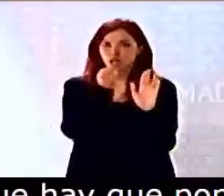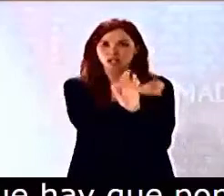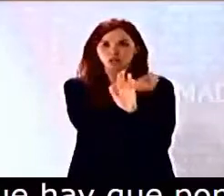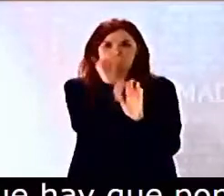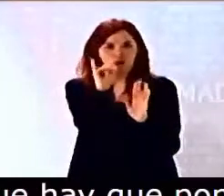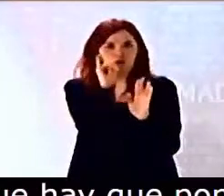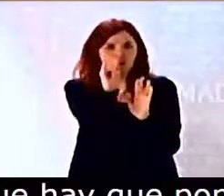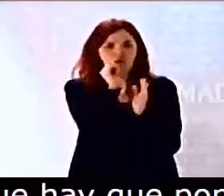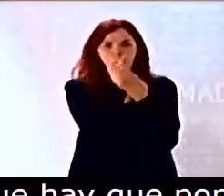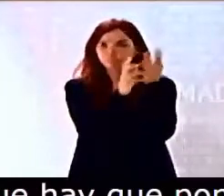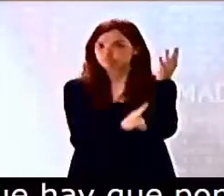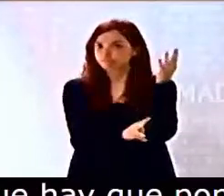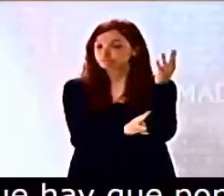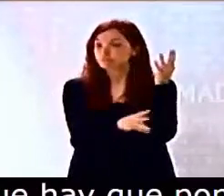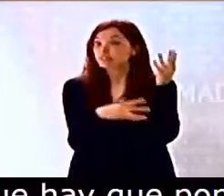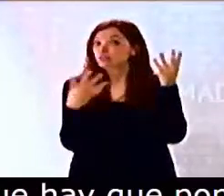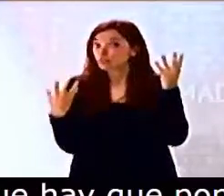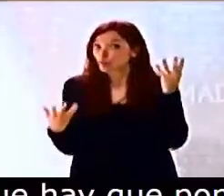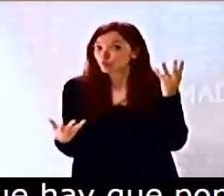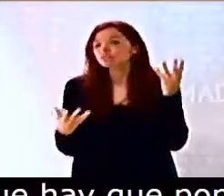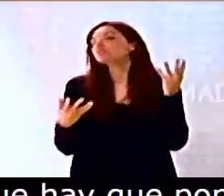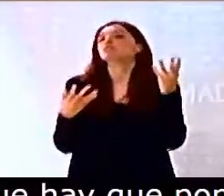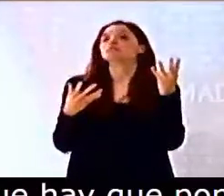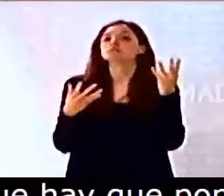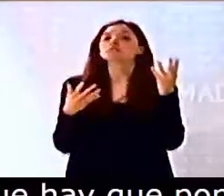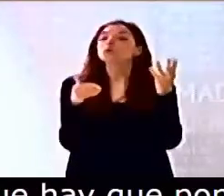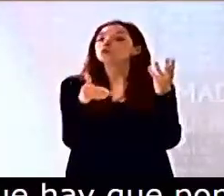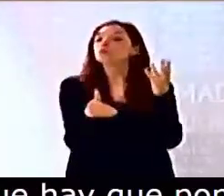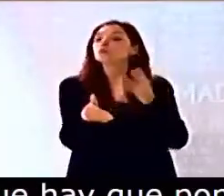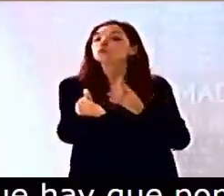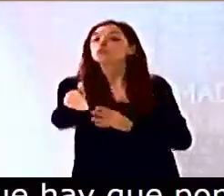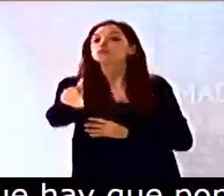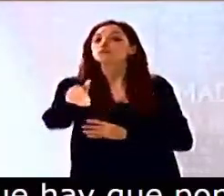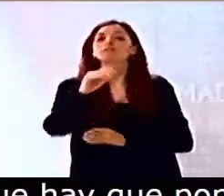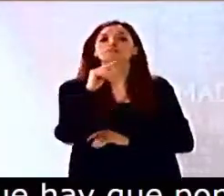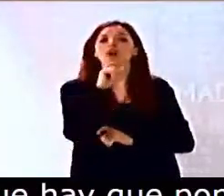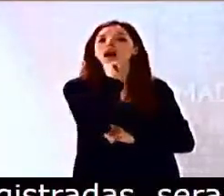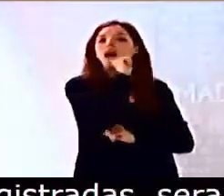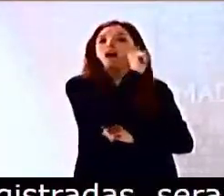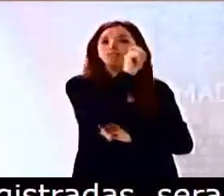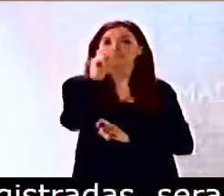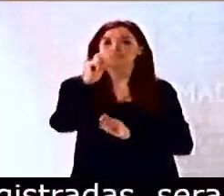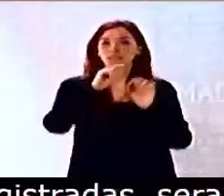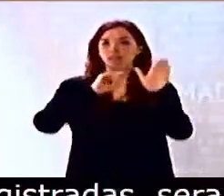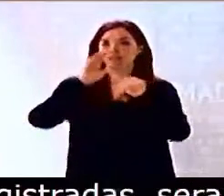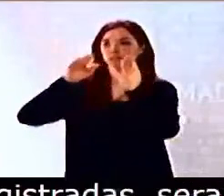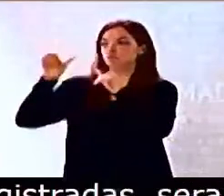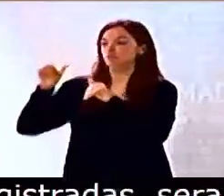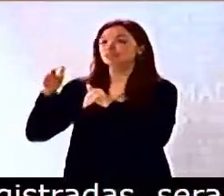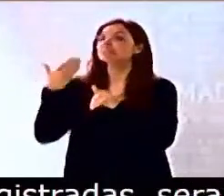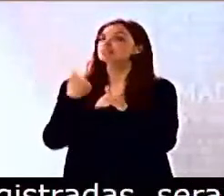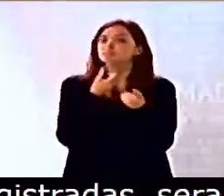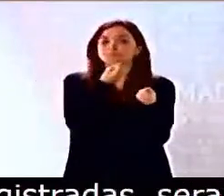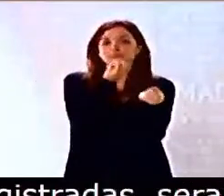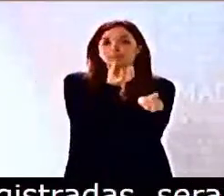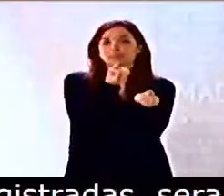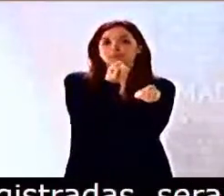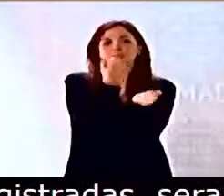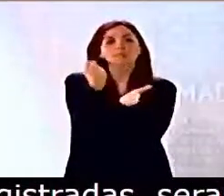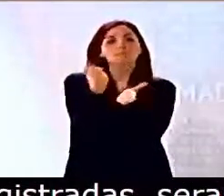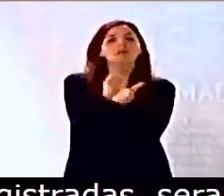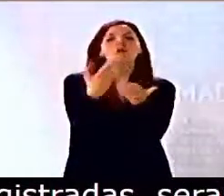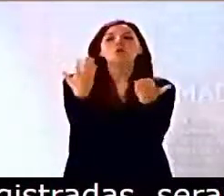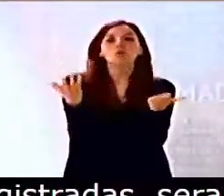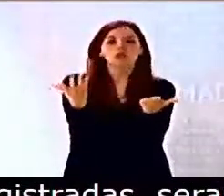serán avisadas cuando se tengan que vacunar y se les informará qué dosis de vacuna